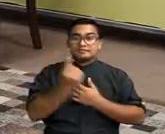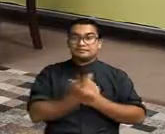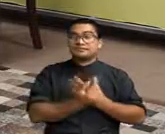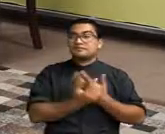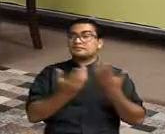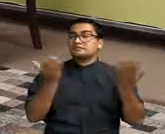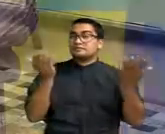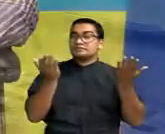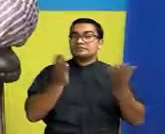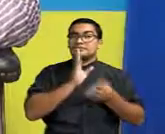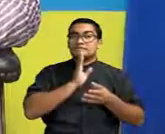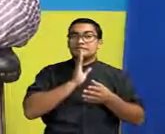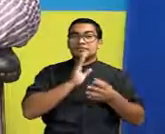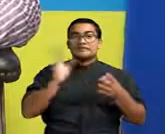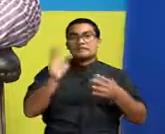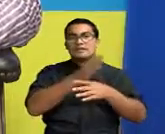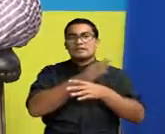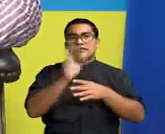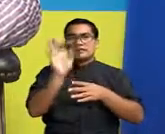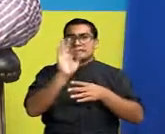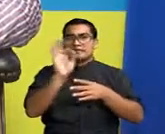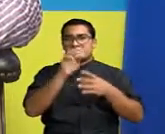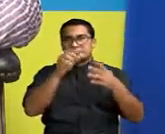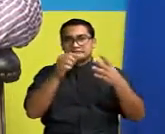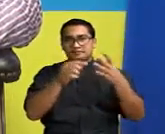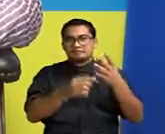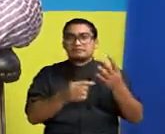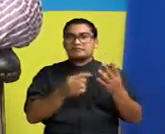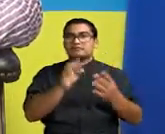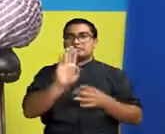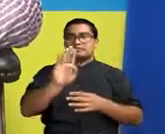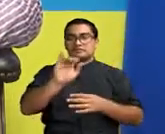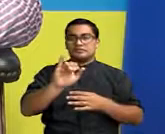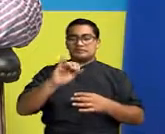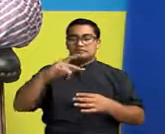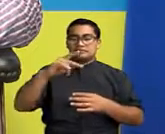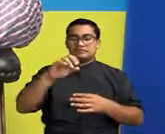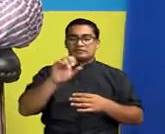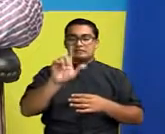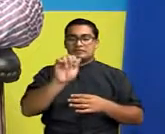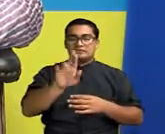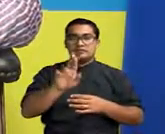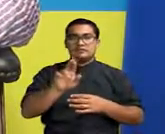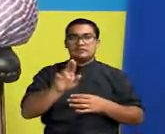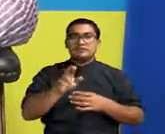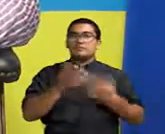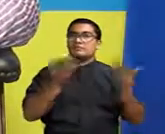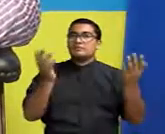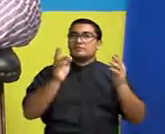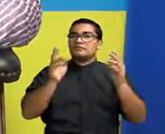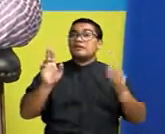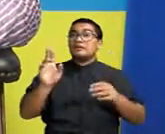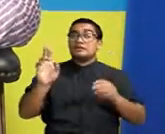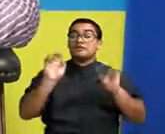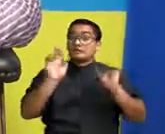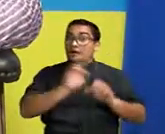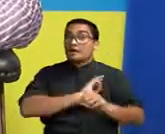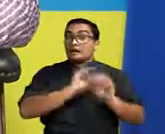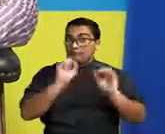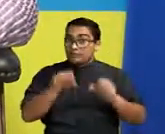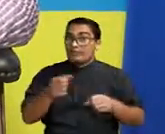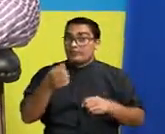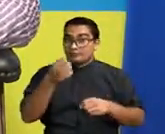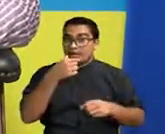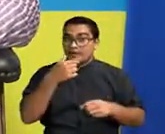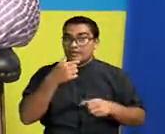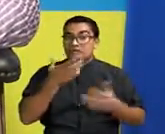de los otros tipos de bipolaridad y también sobre si existe cura, pues hay tratamientos para